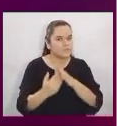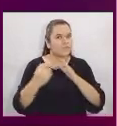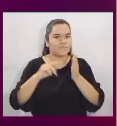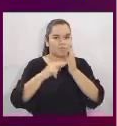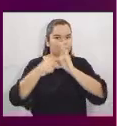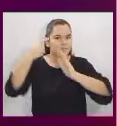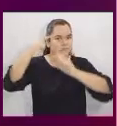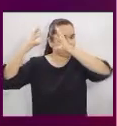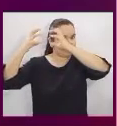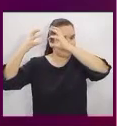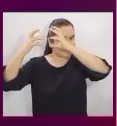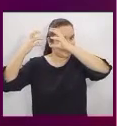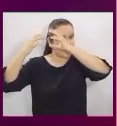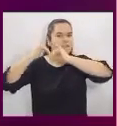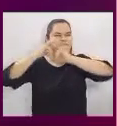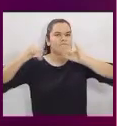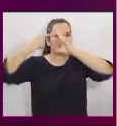y vías de conducción.